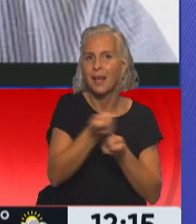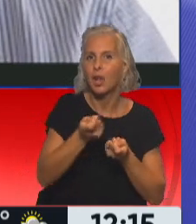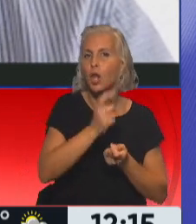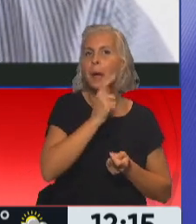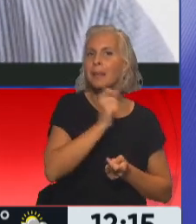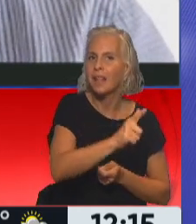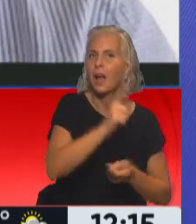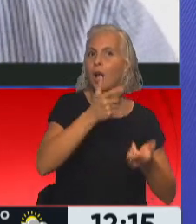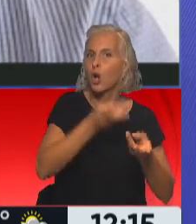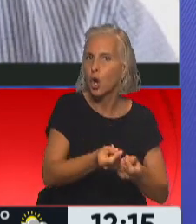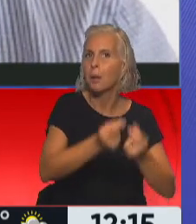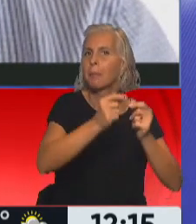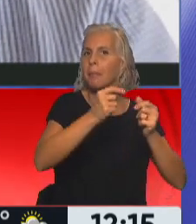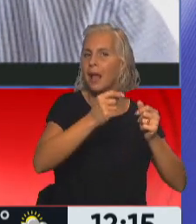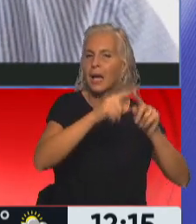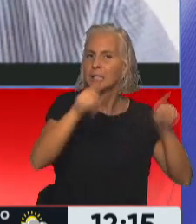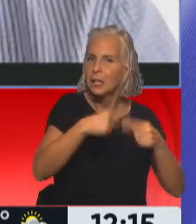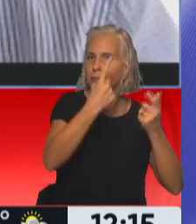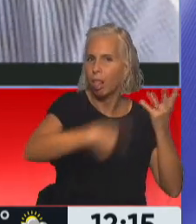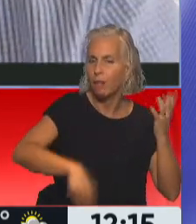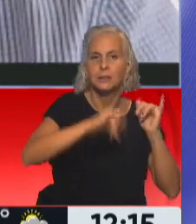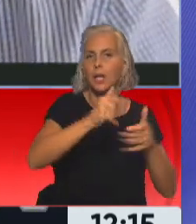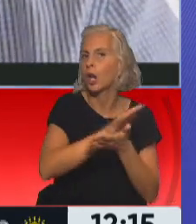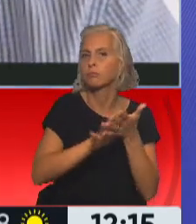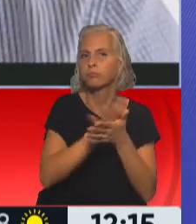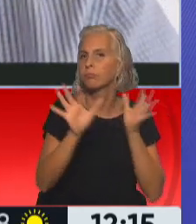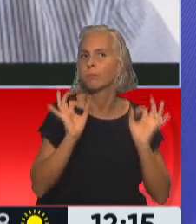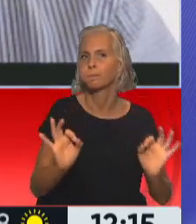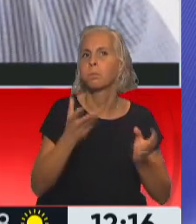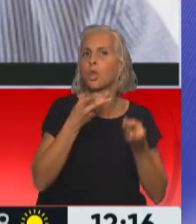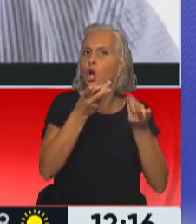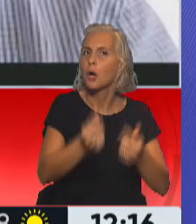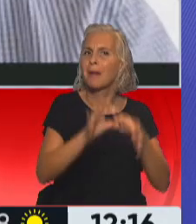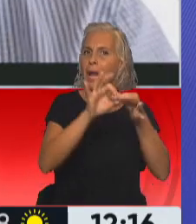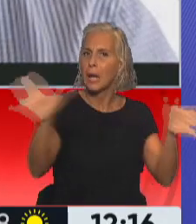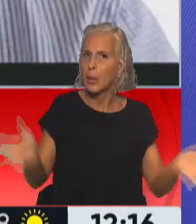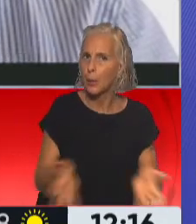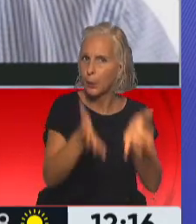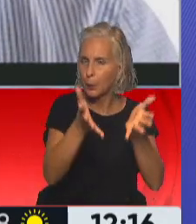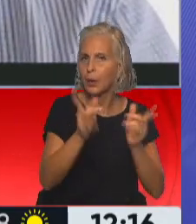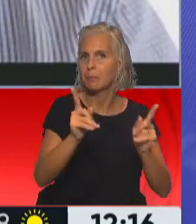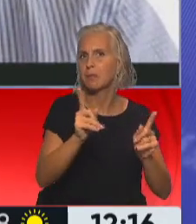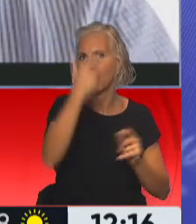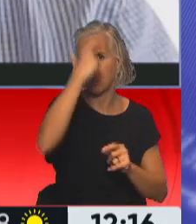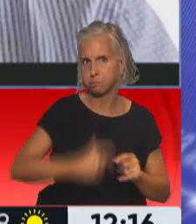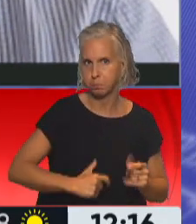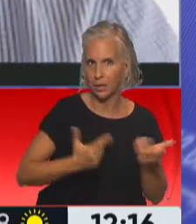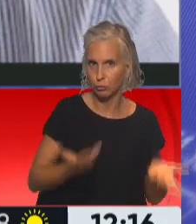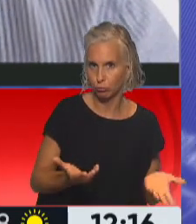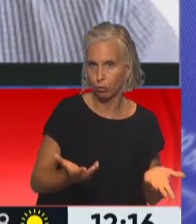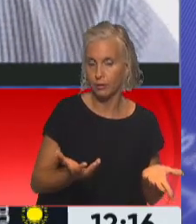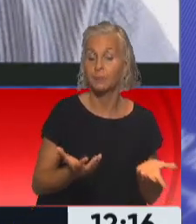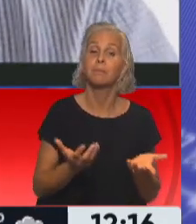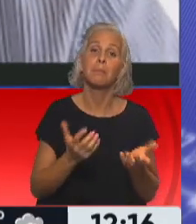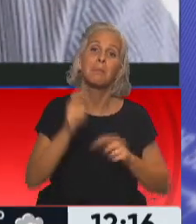de títulos. Bueno, esto se ha resuelto absolutamente, entonces uno puede comprar dólares libremente a nivel personas. Que